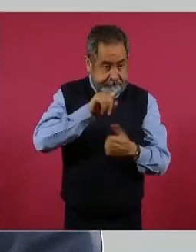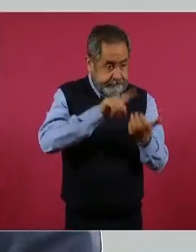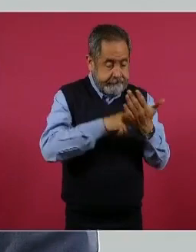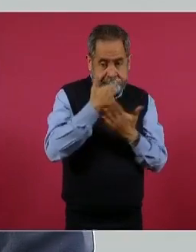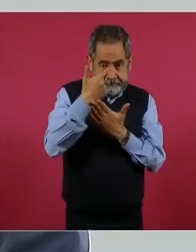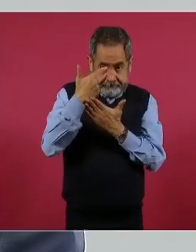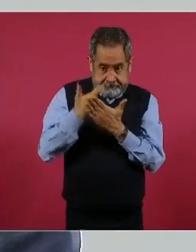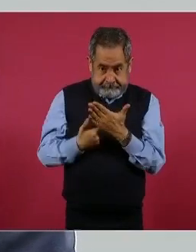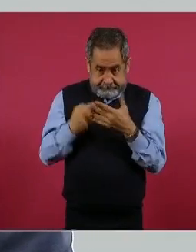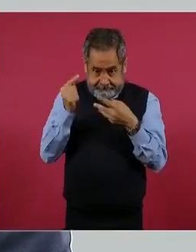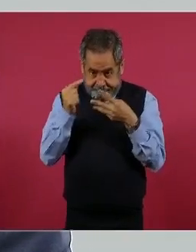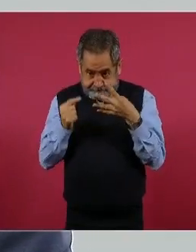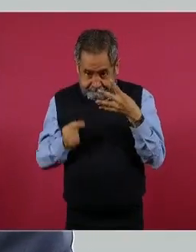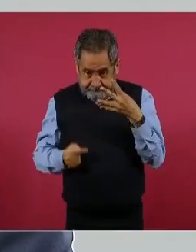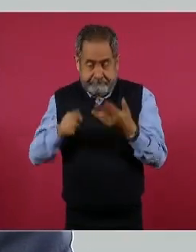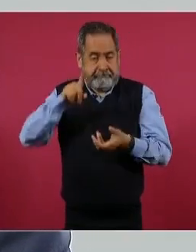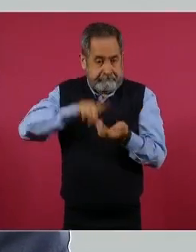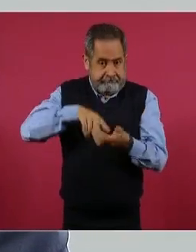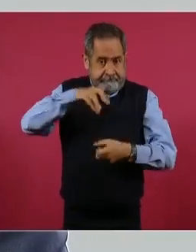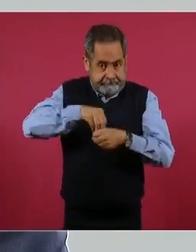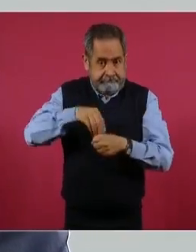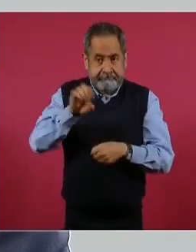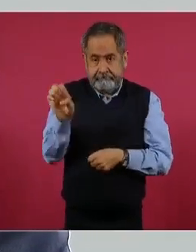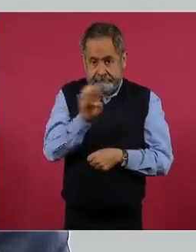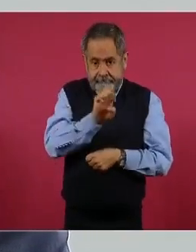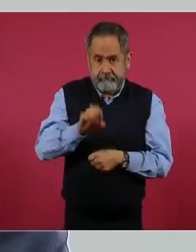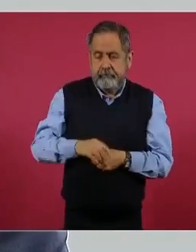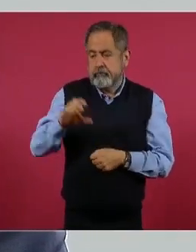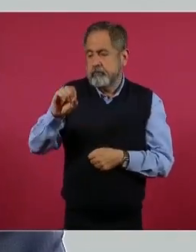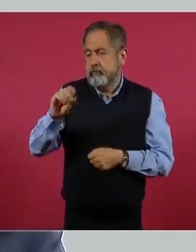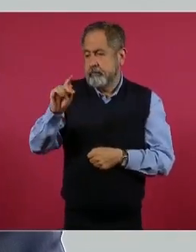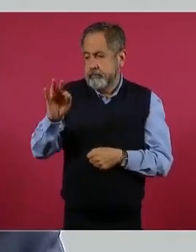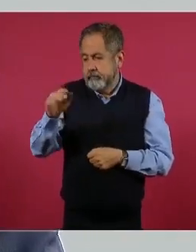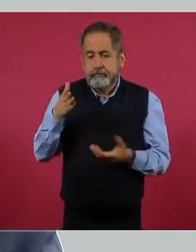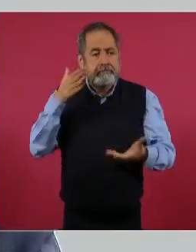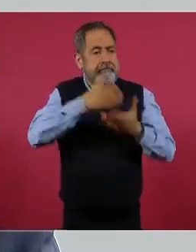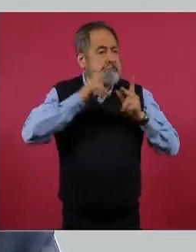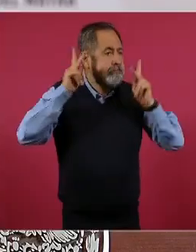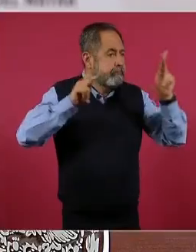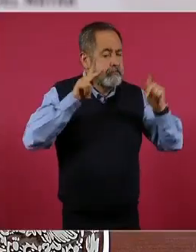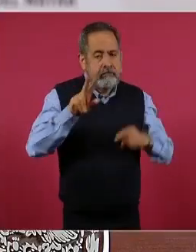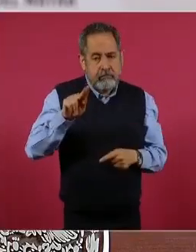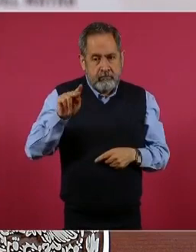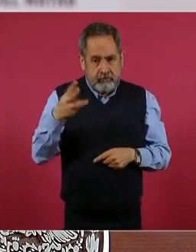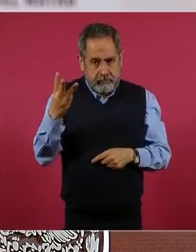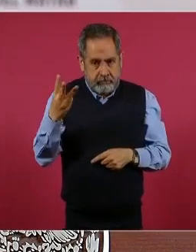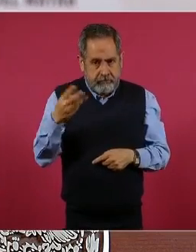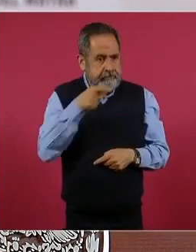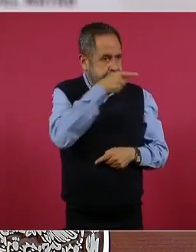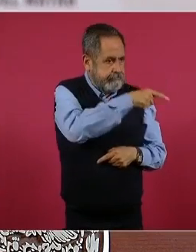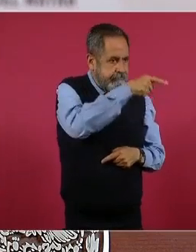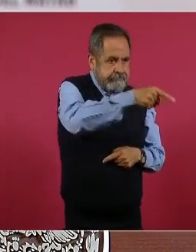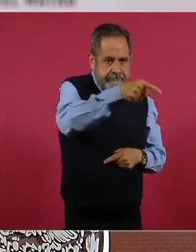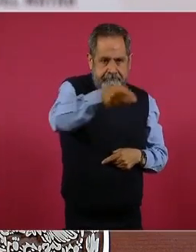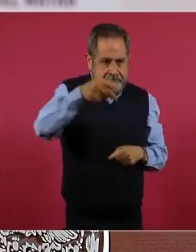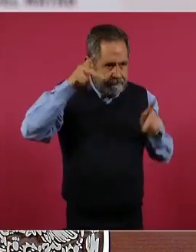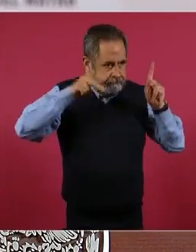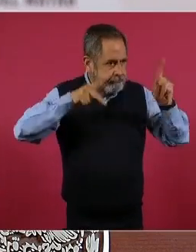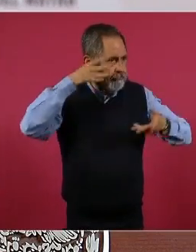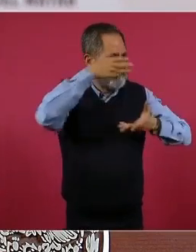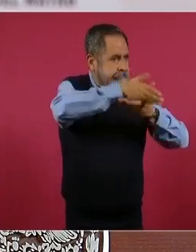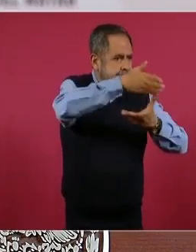registradas en Ensenada, COFEPRIS y Marina visitó 83. De esas